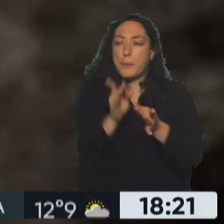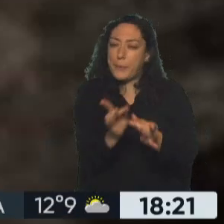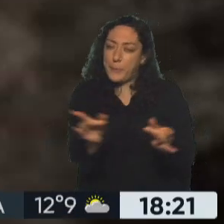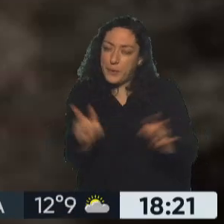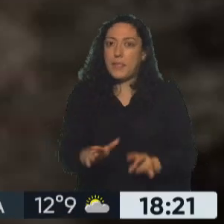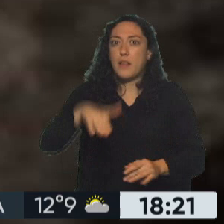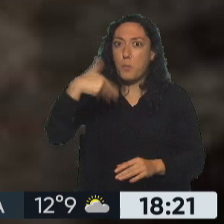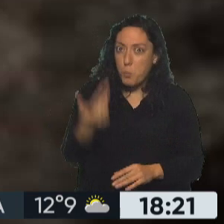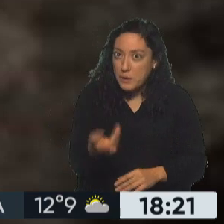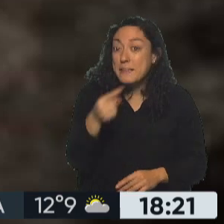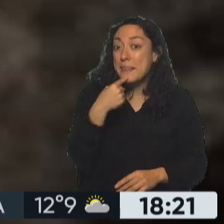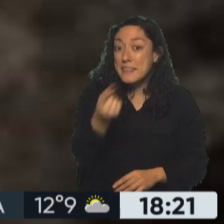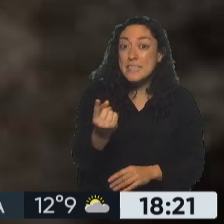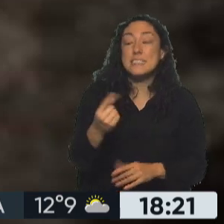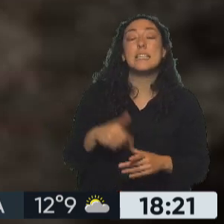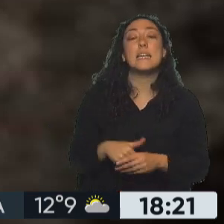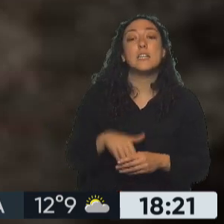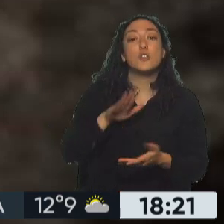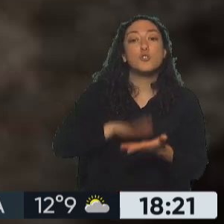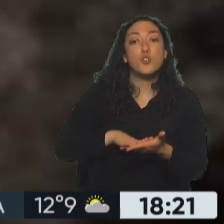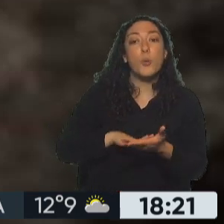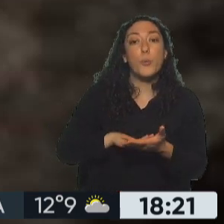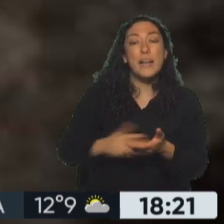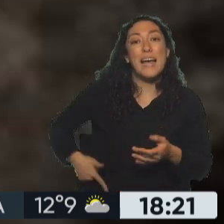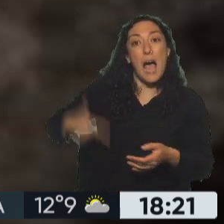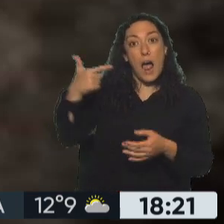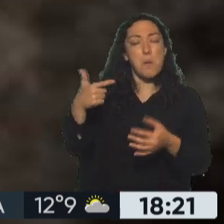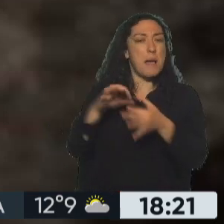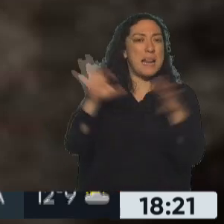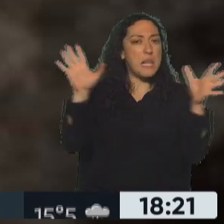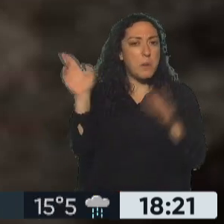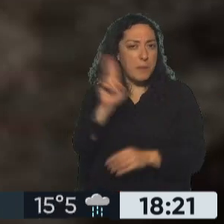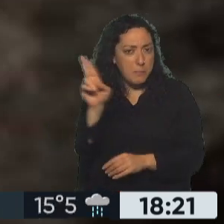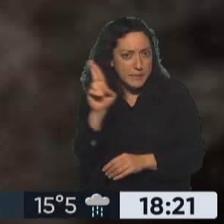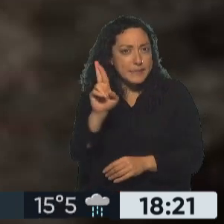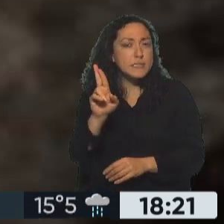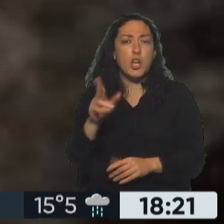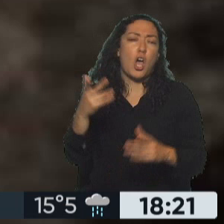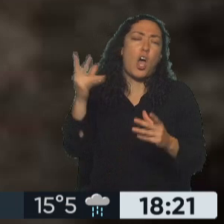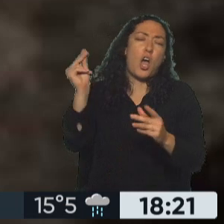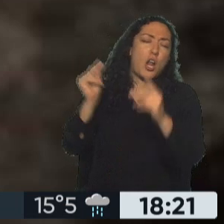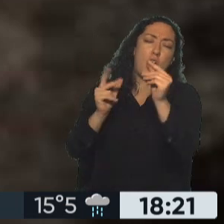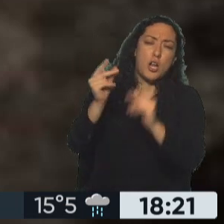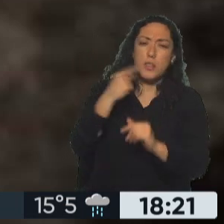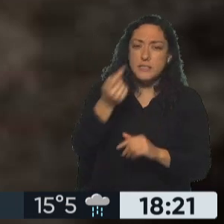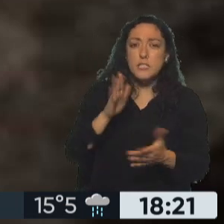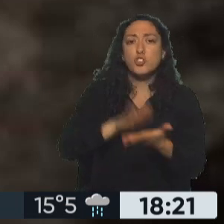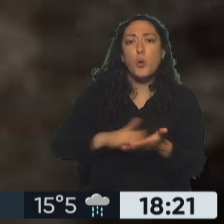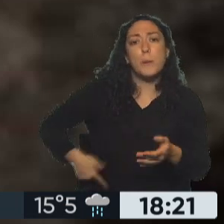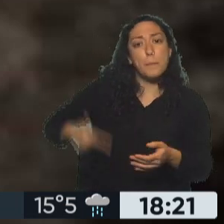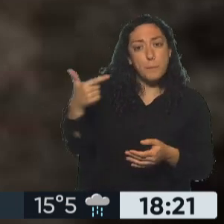niega haber propuesto la idea de la libre portación de armas. Fíjate lo que dice. Sobre la tenencia de armas de fuego planteamos